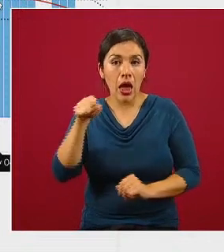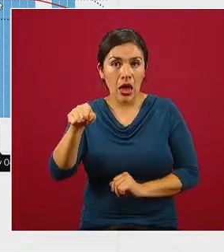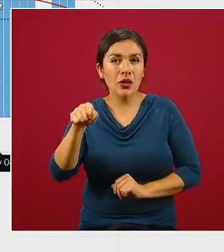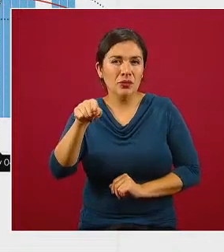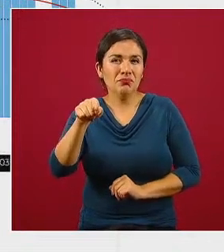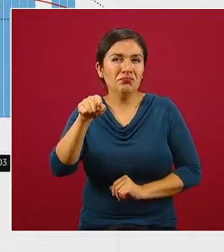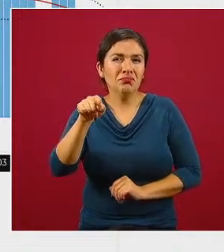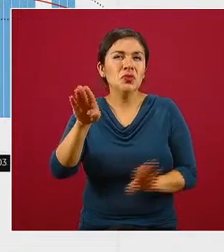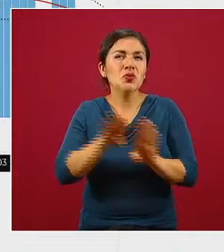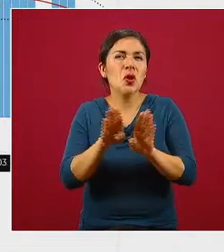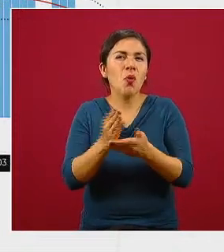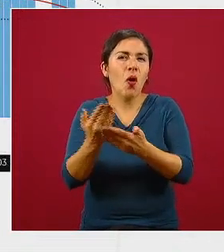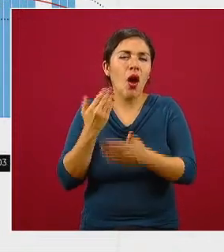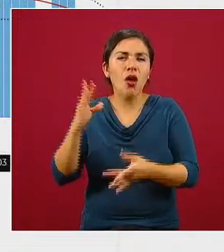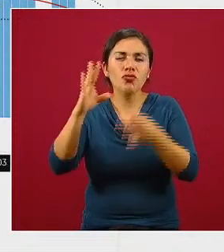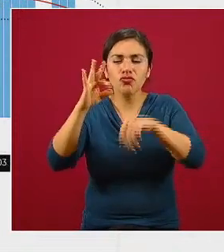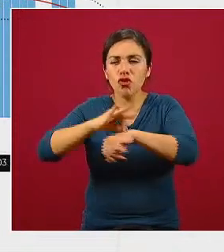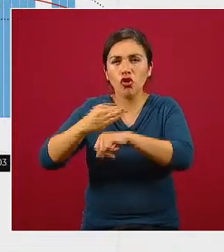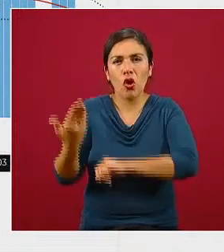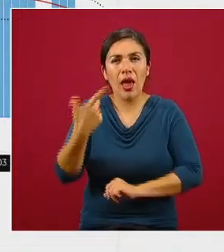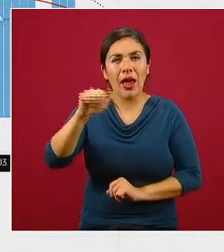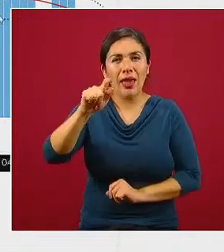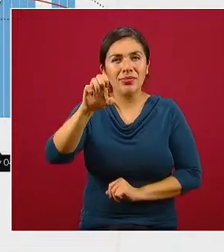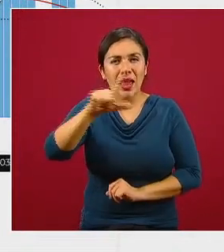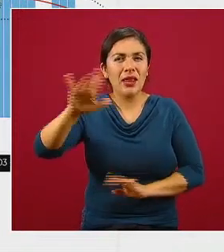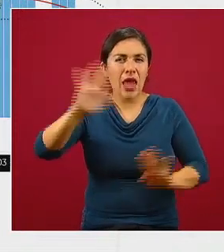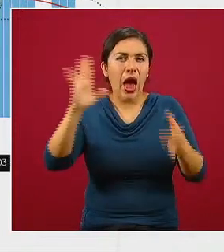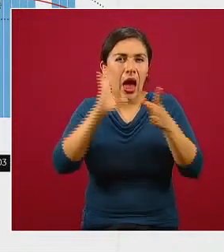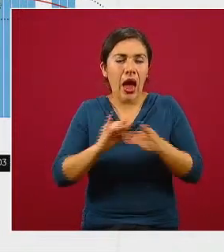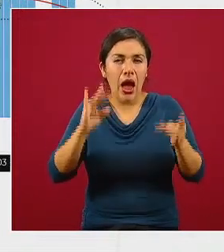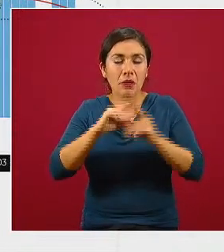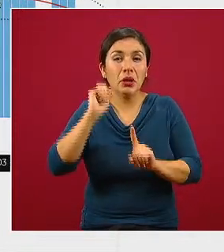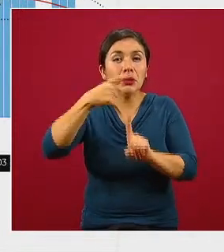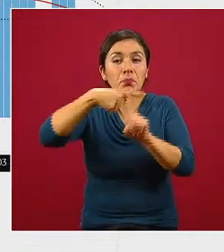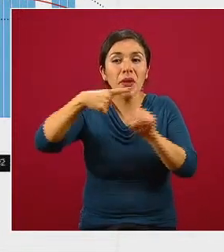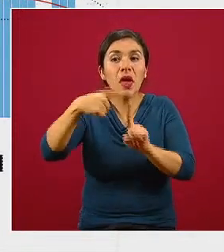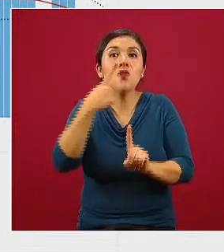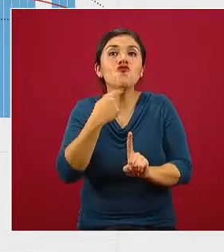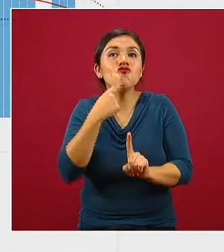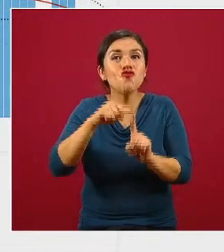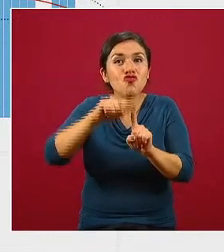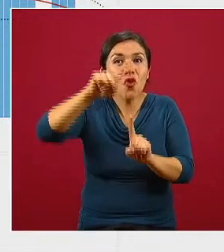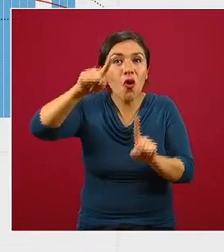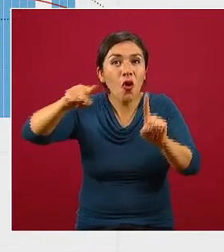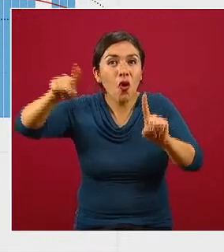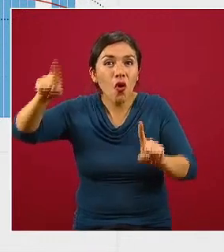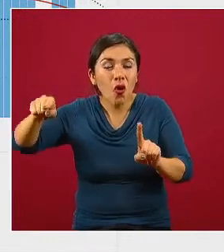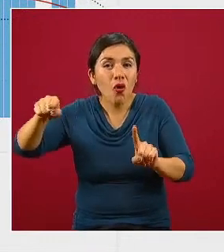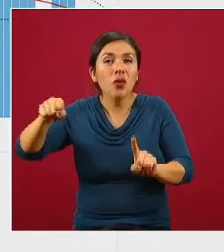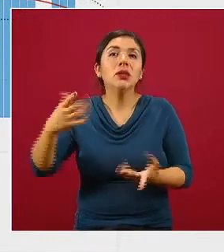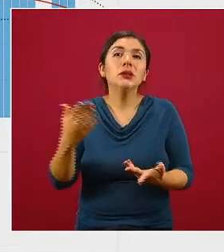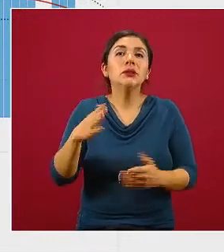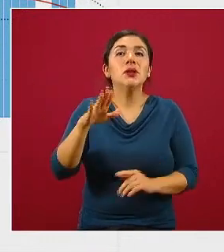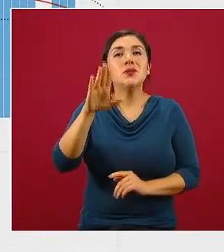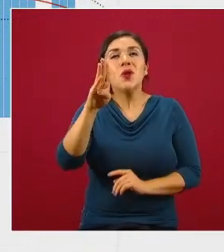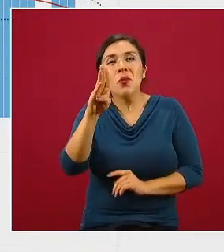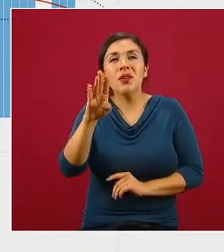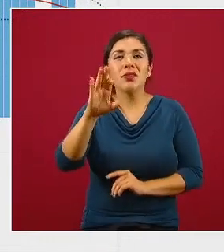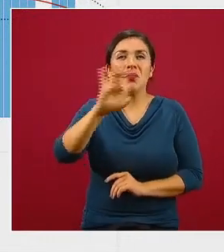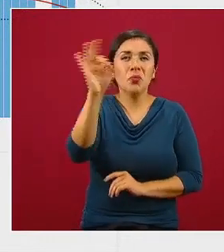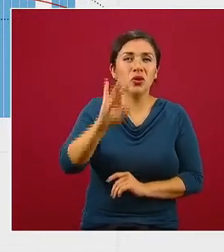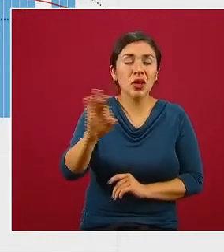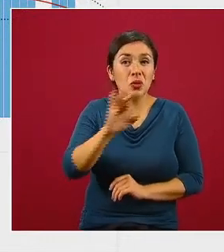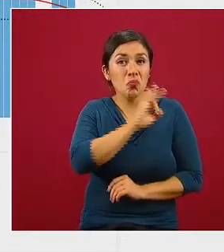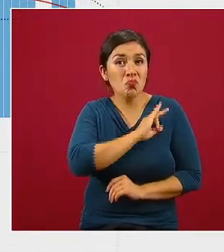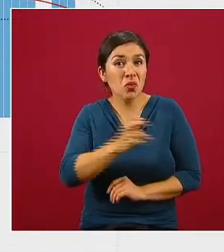los ha explicado el doctor Hugo López-Gatell, la mediana en una línea roja, los cuantiles del 10 y el 90% de probabilidad de